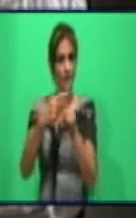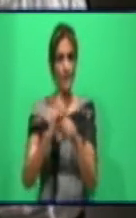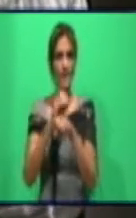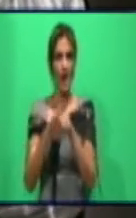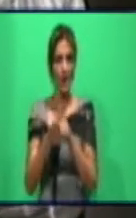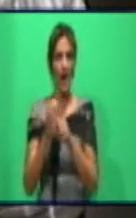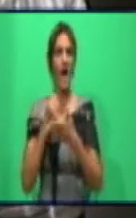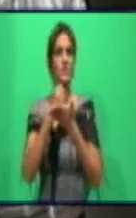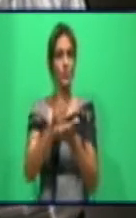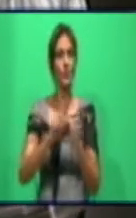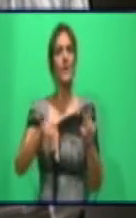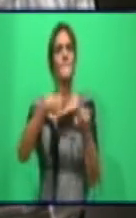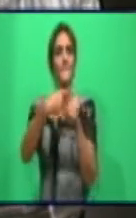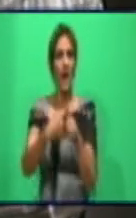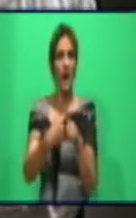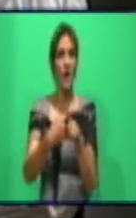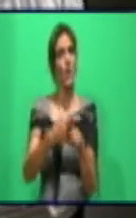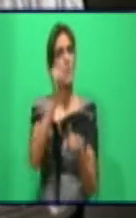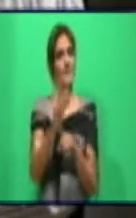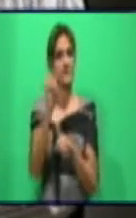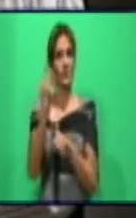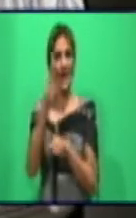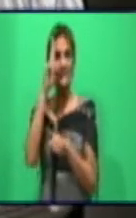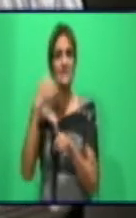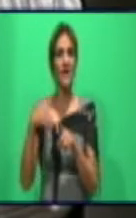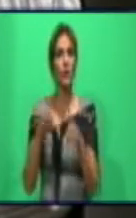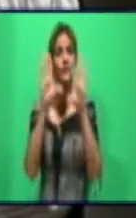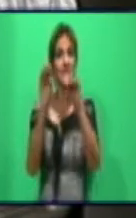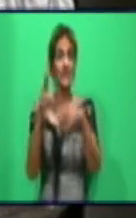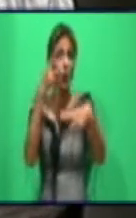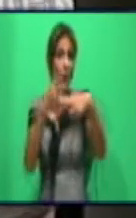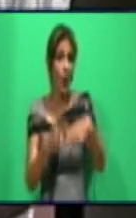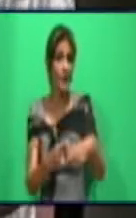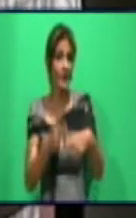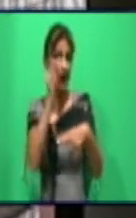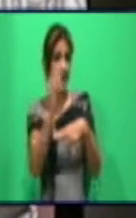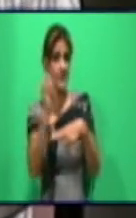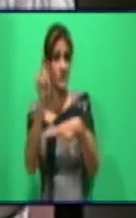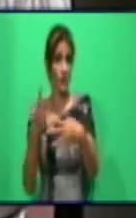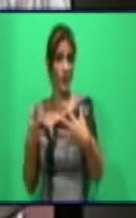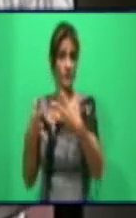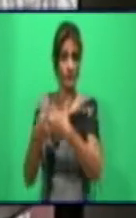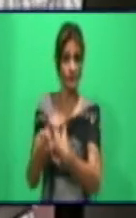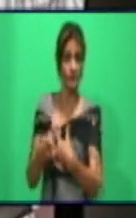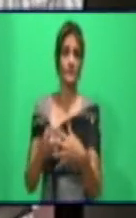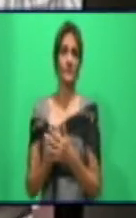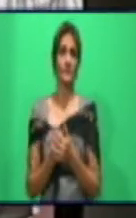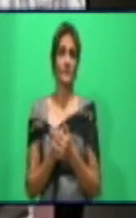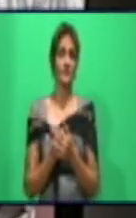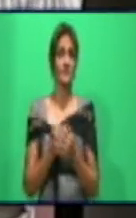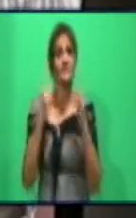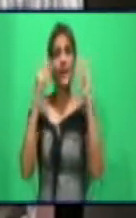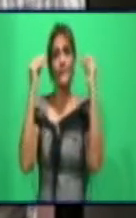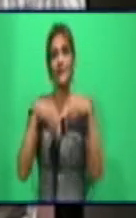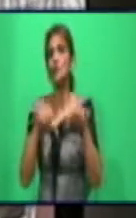dando a los contactos teniendo en cuenta que el contacto este no es como las enfermedades de transmisión sexual